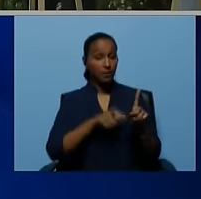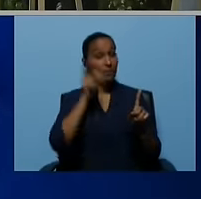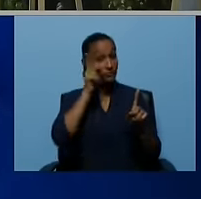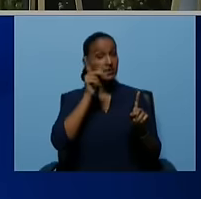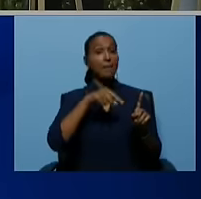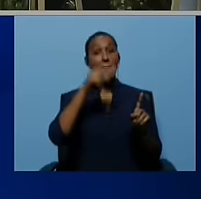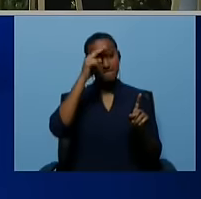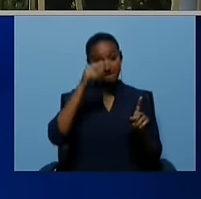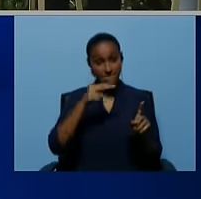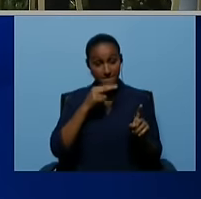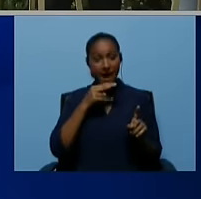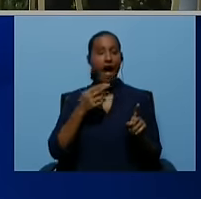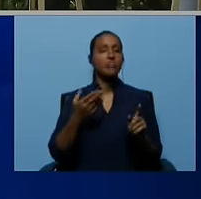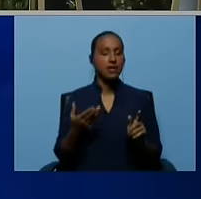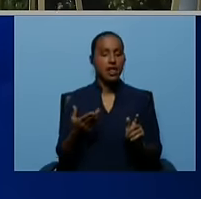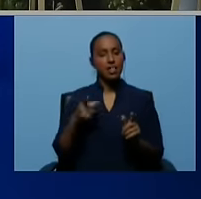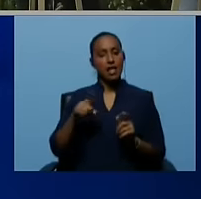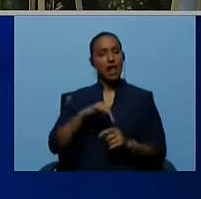universidad.